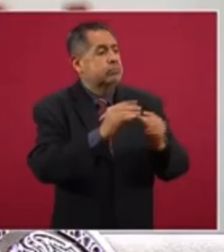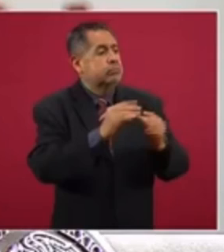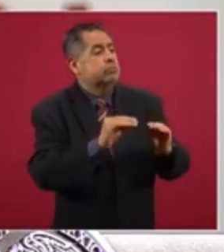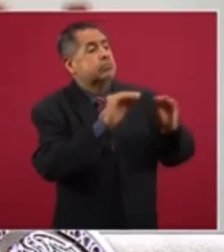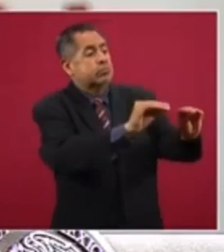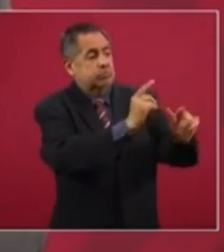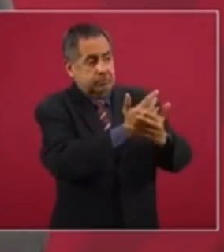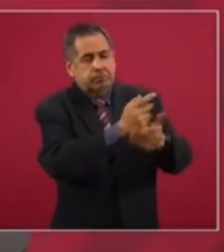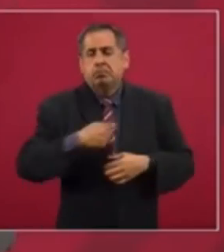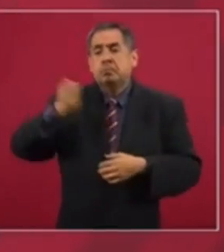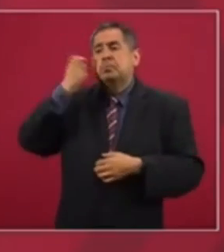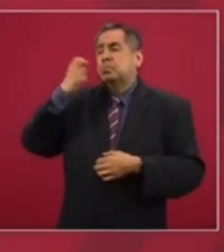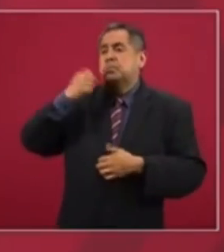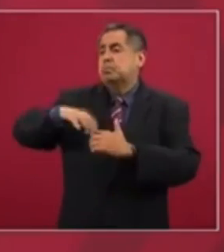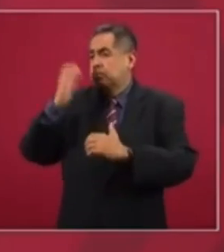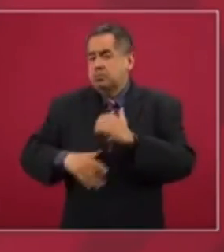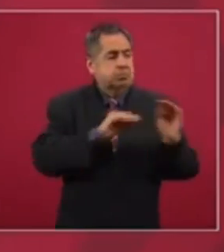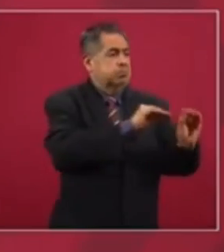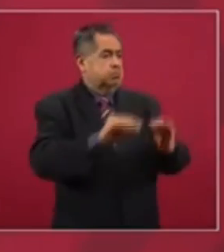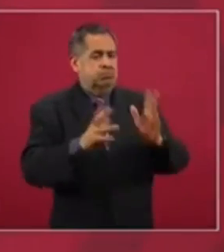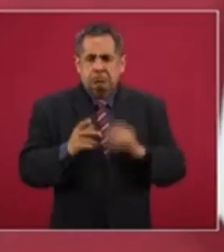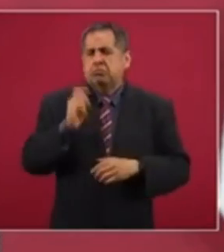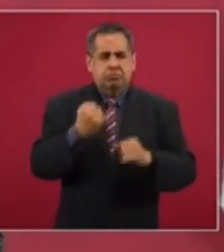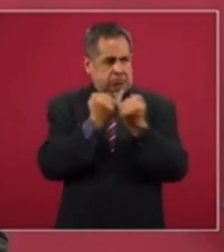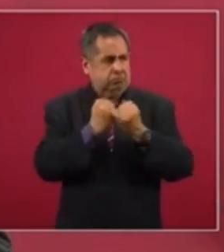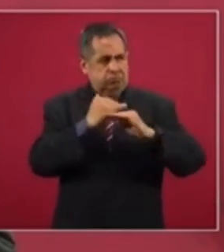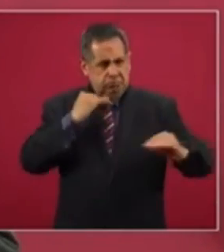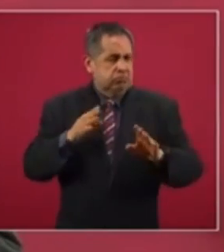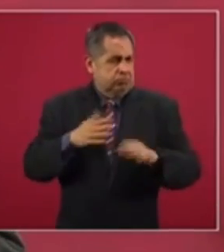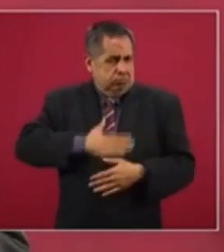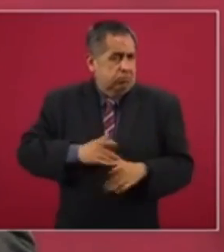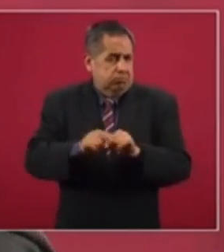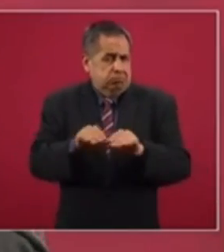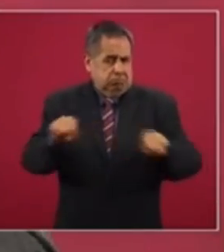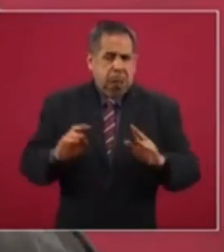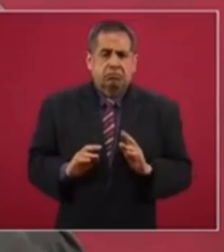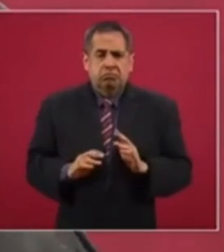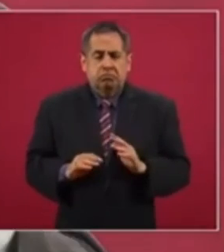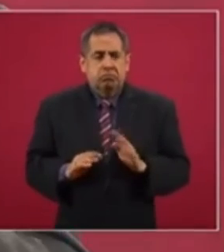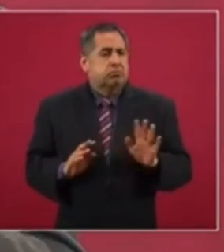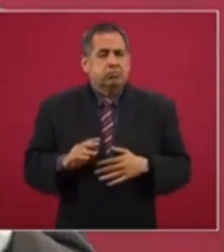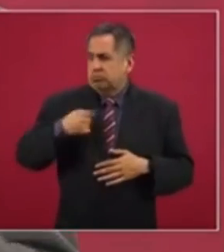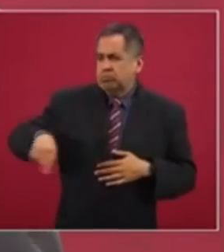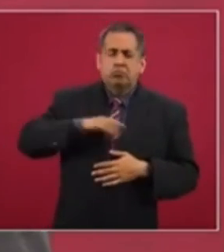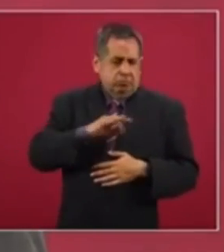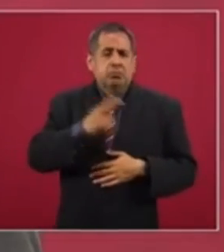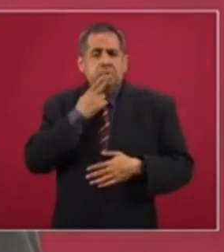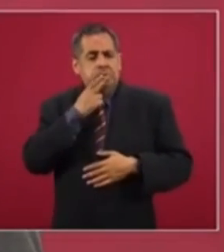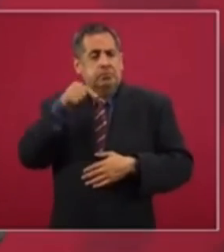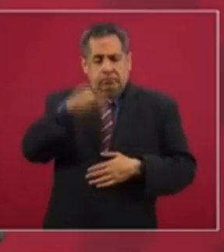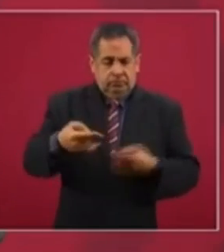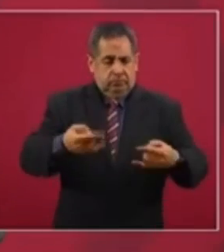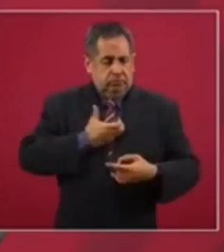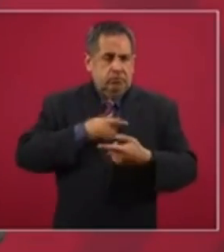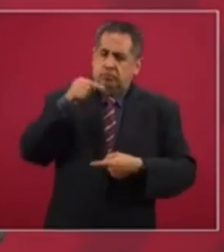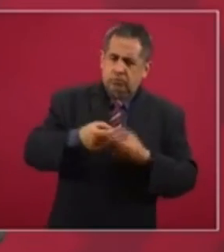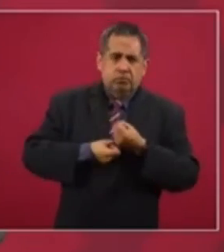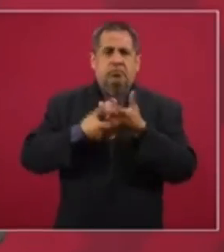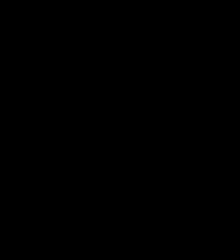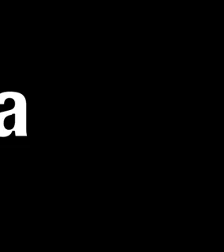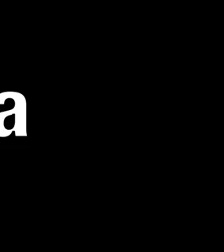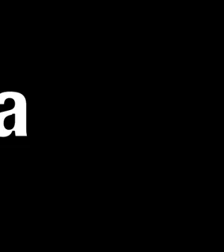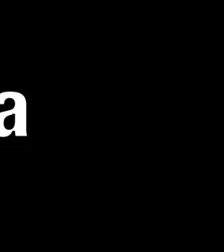nada más para ser equitativos, que hay igualdad, que todos tengamos posibilidad de manifestarnos.